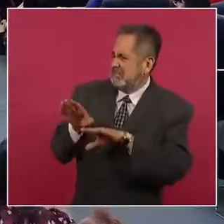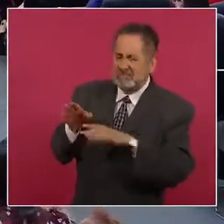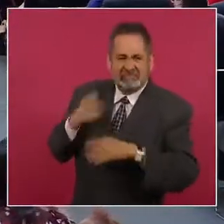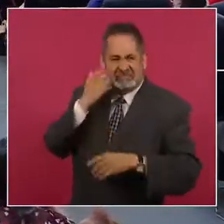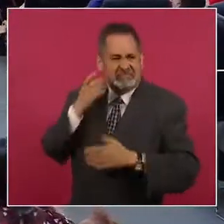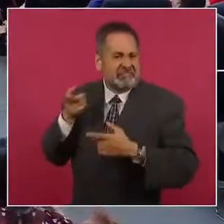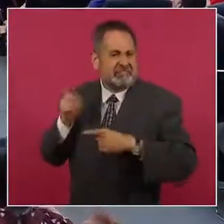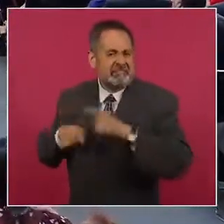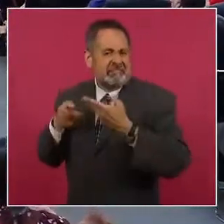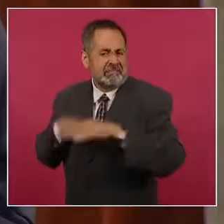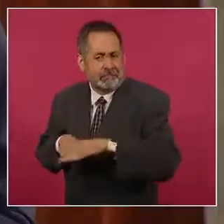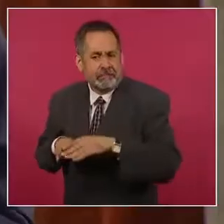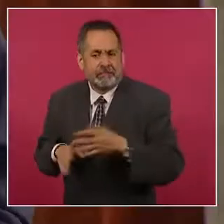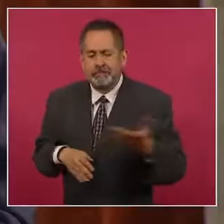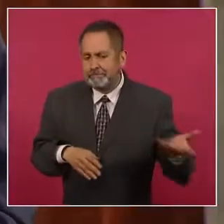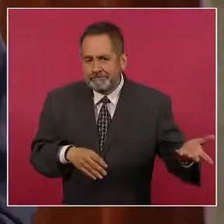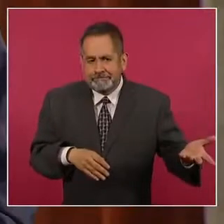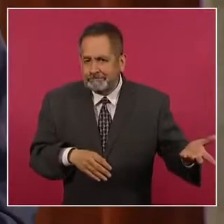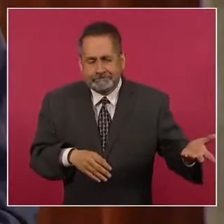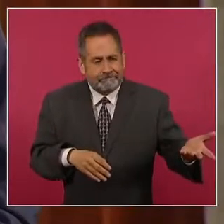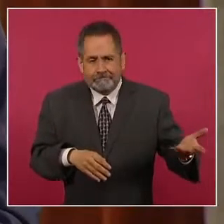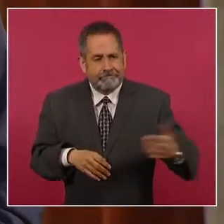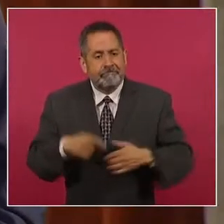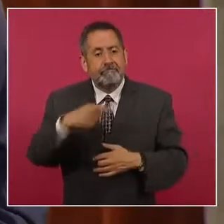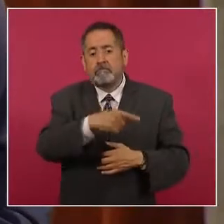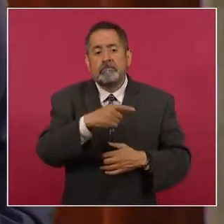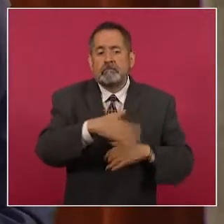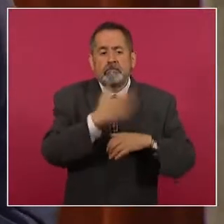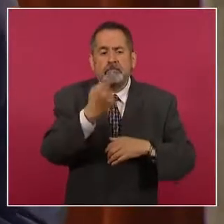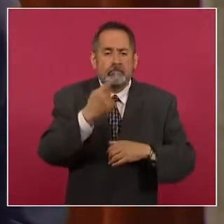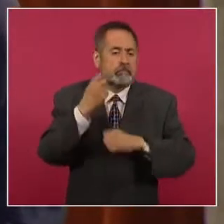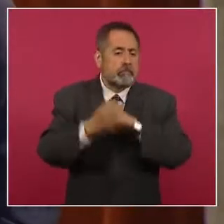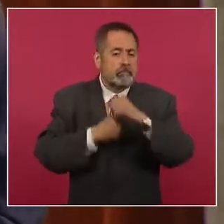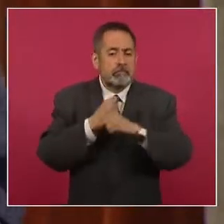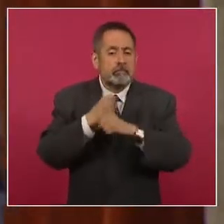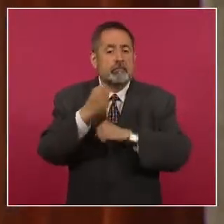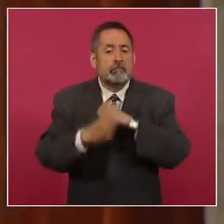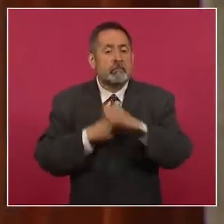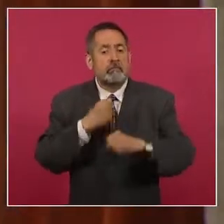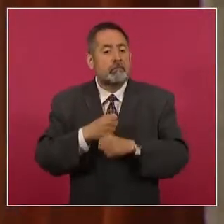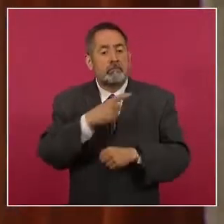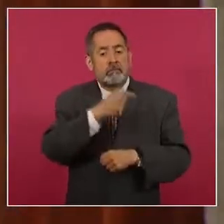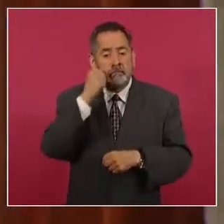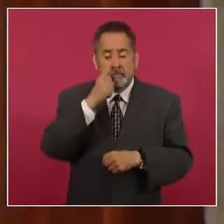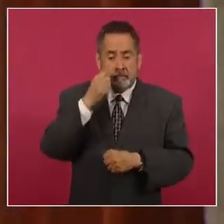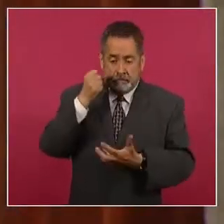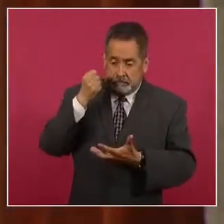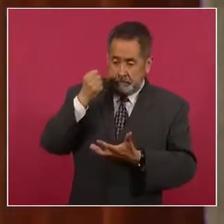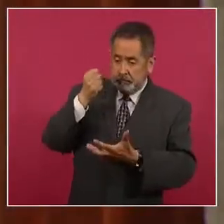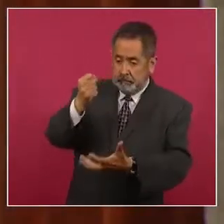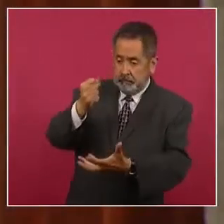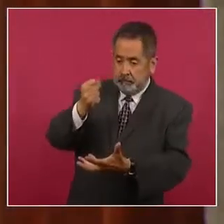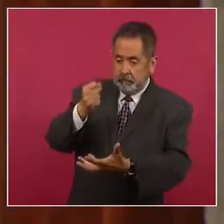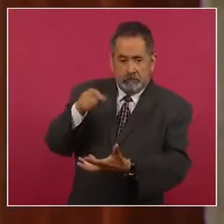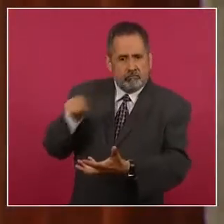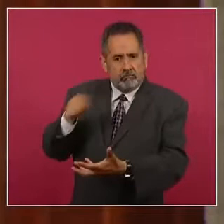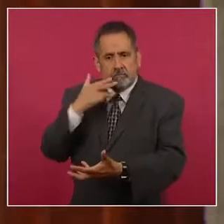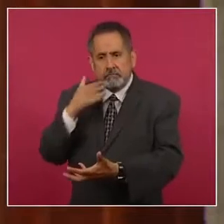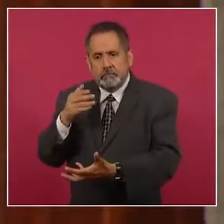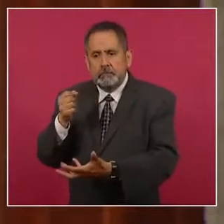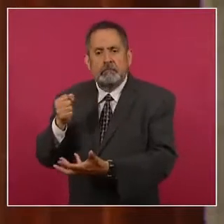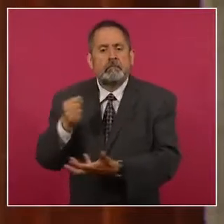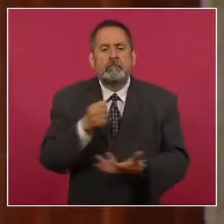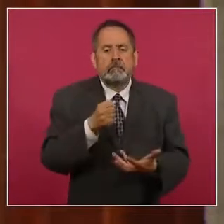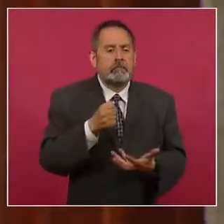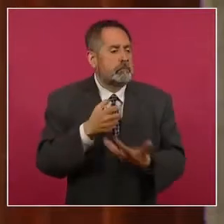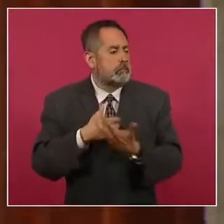porque a lo largo de los años el presupuesto público se utilizó, que